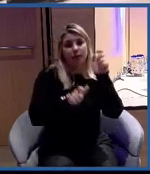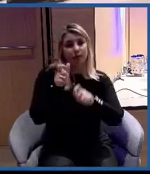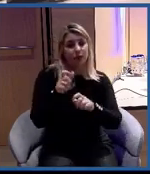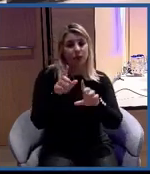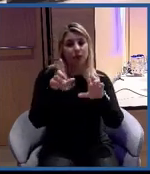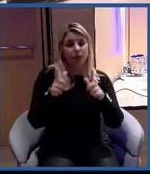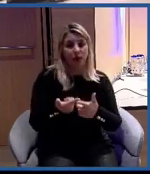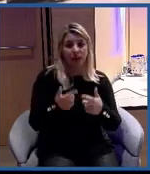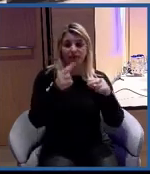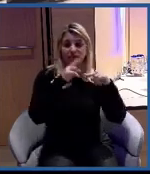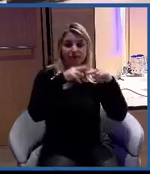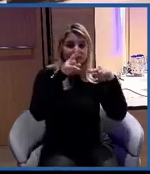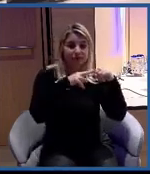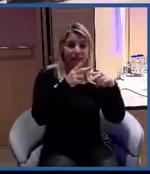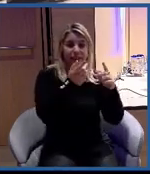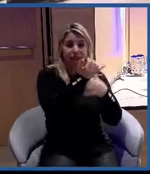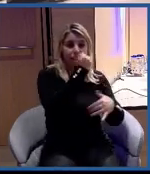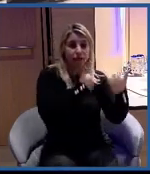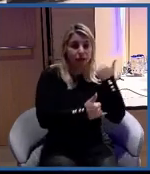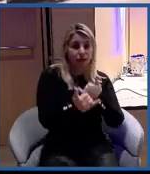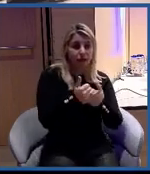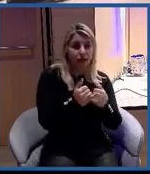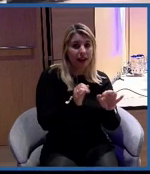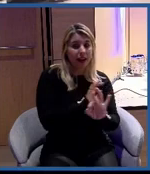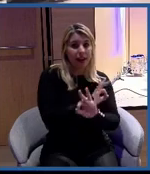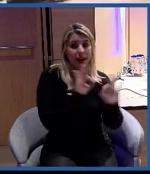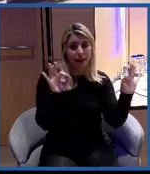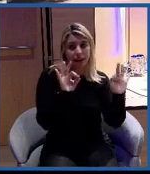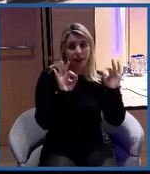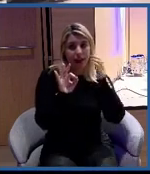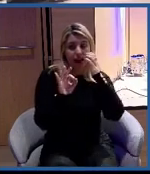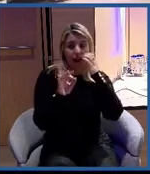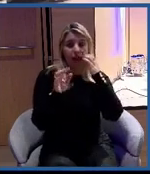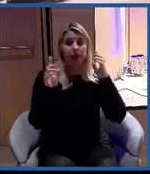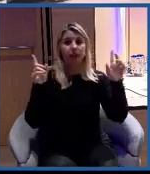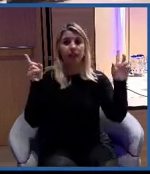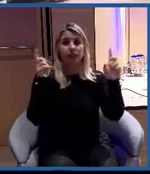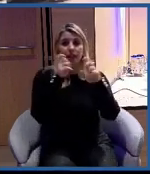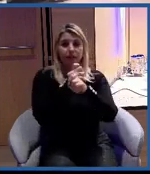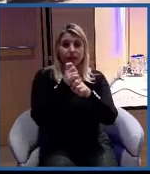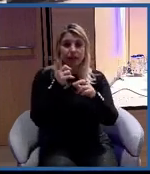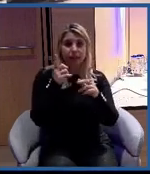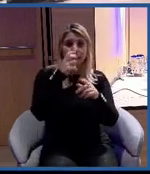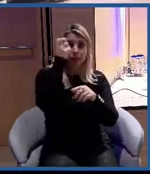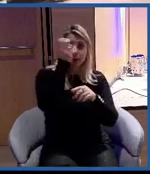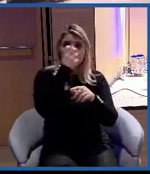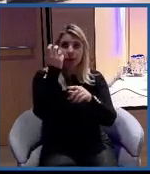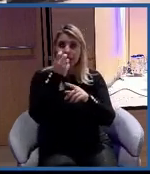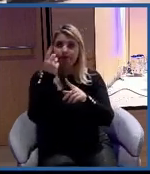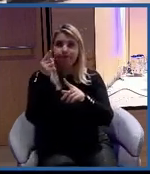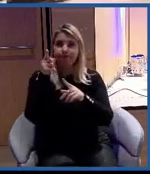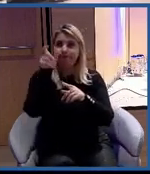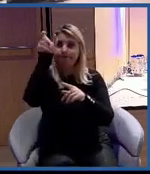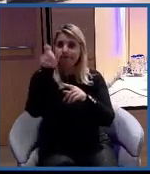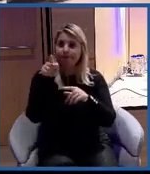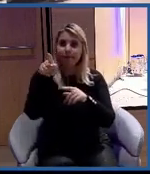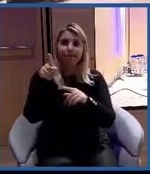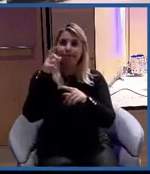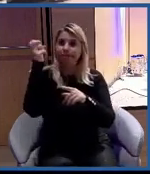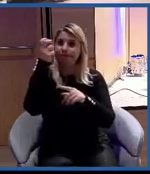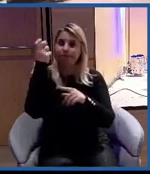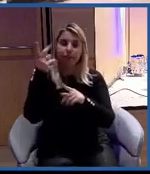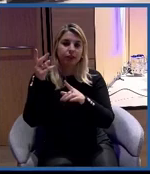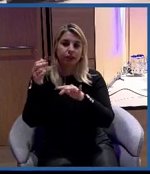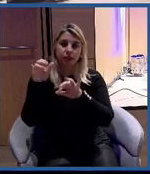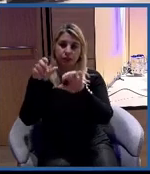en internet no tienen una huella digital es muy difícil rastrar lasas entonces hicimos ese